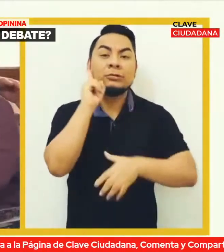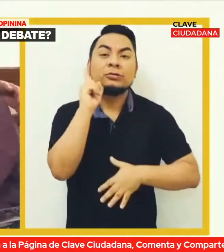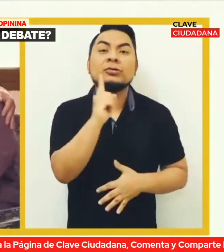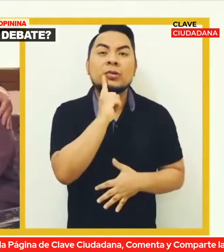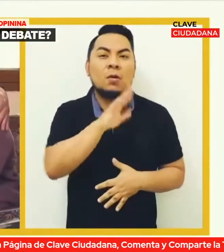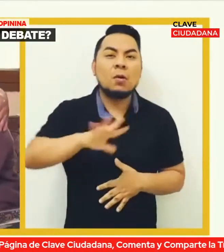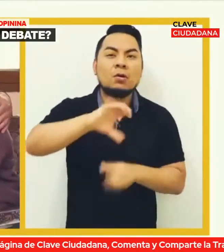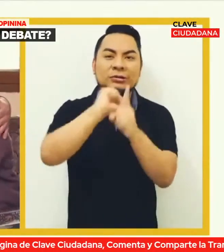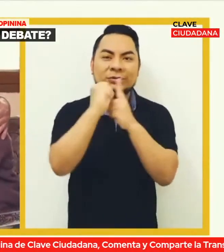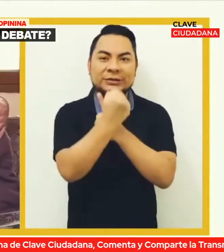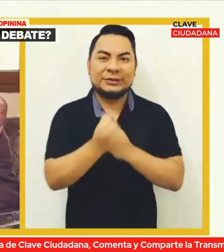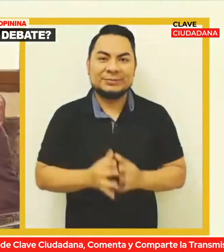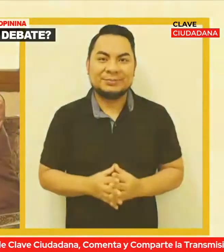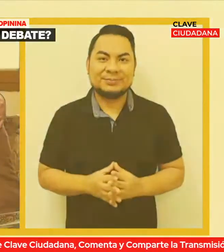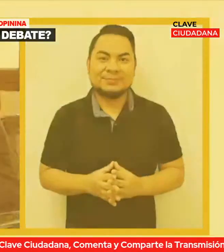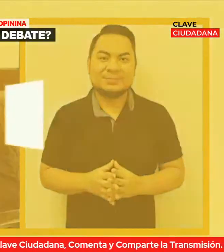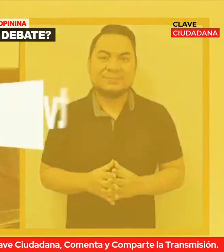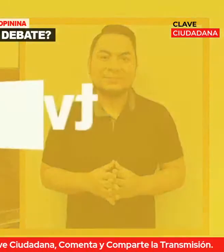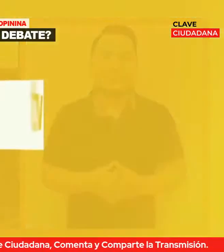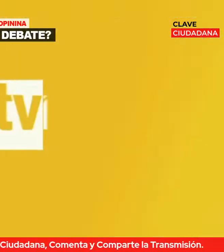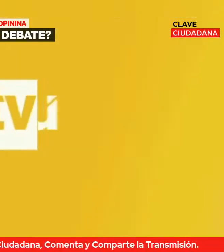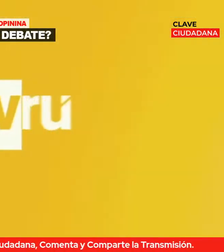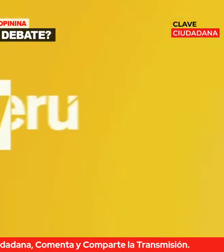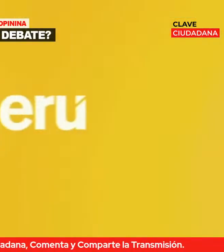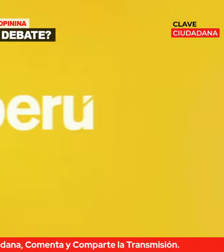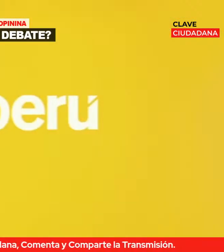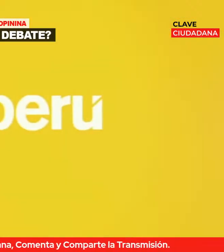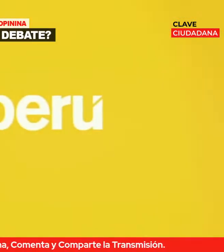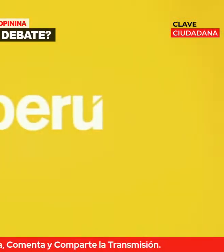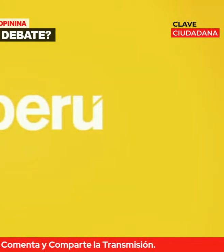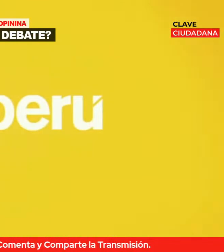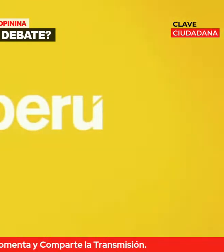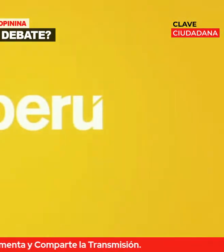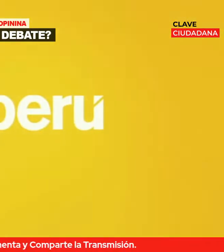de las personas sordas en nuestra sociedad.